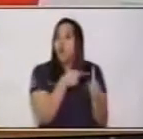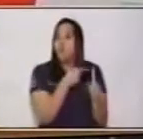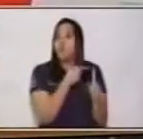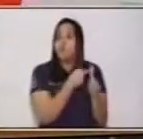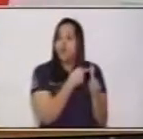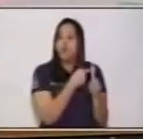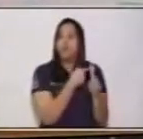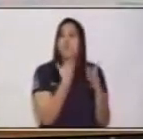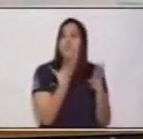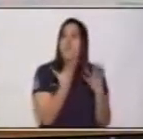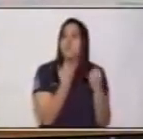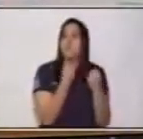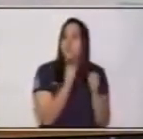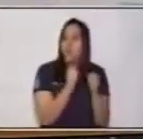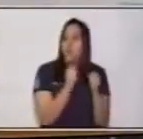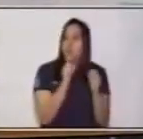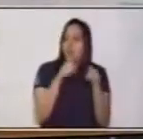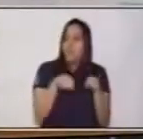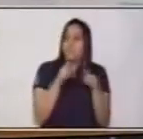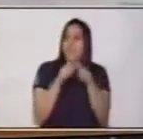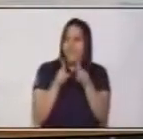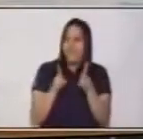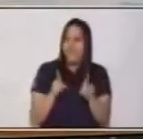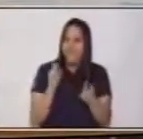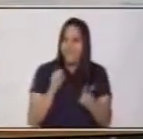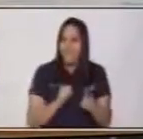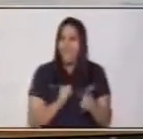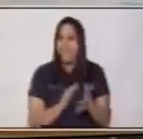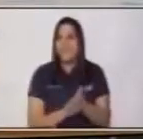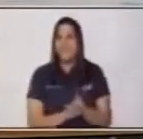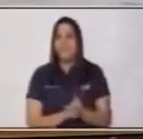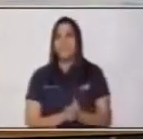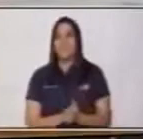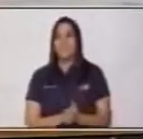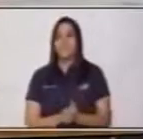poder ejercitar nuestro conocimiento. Entonces,